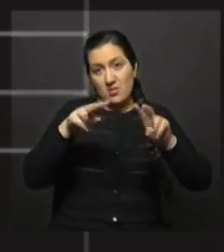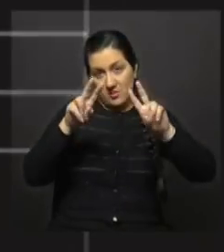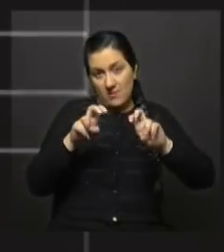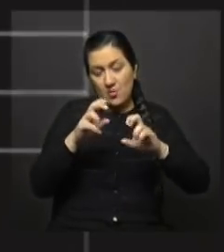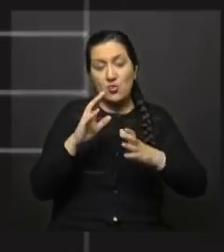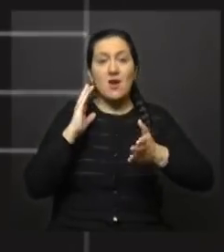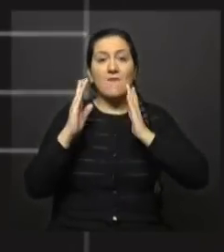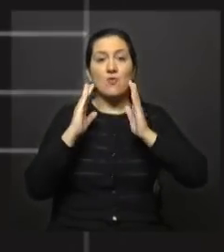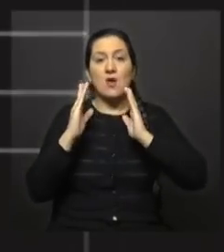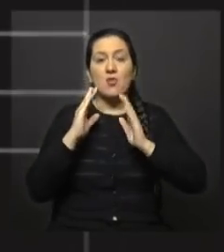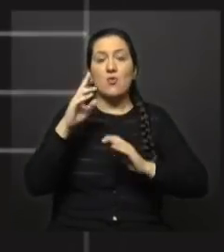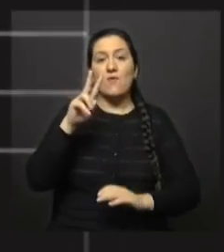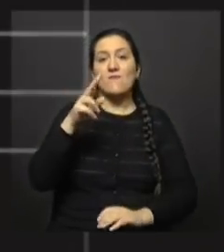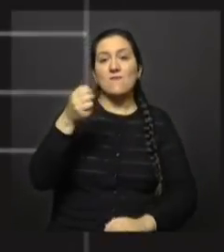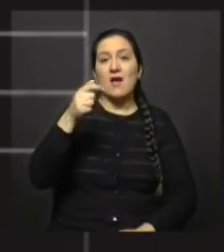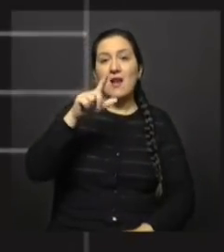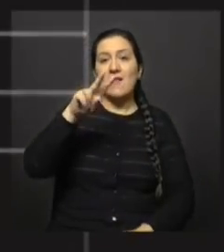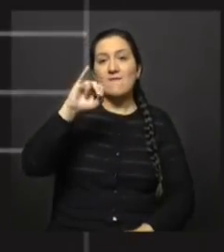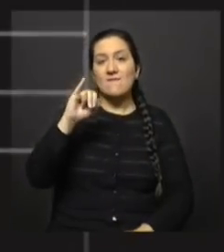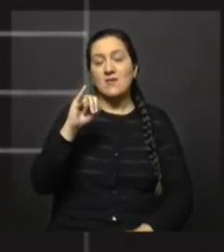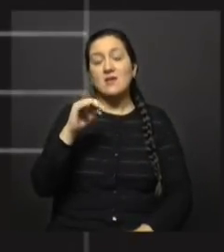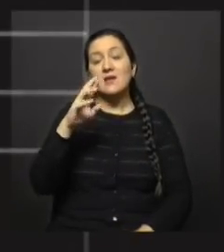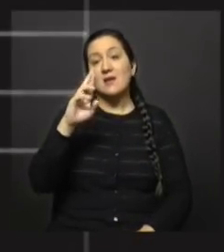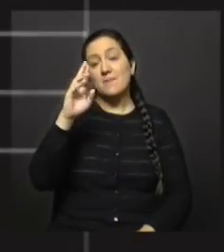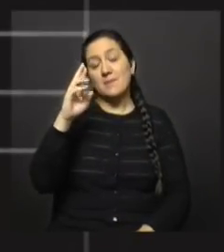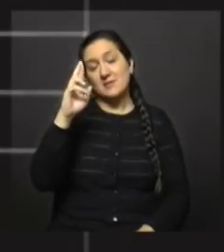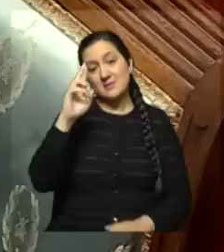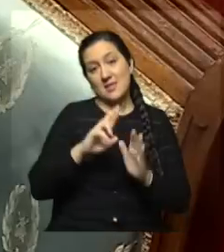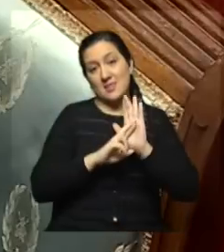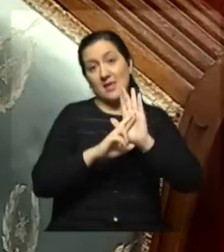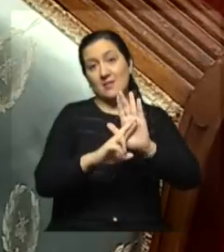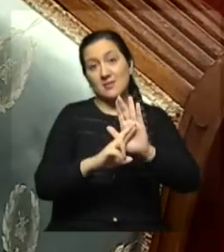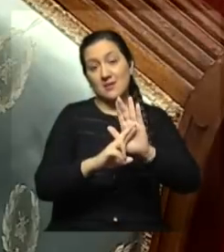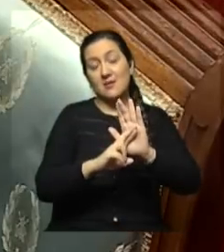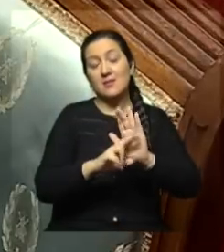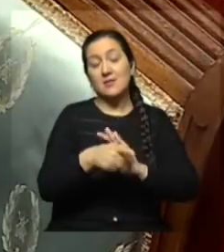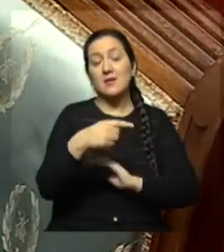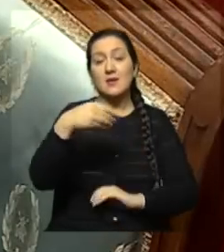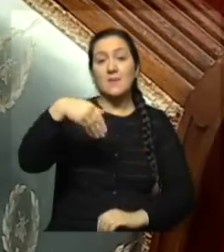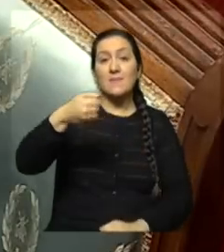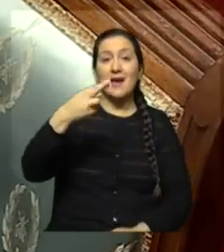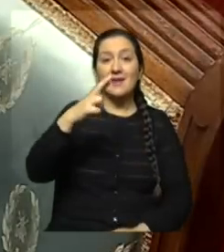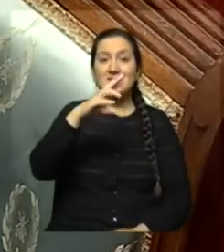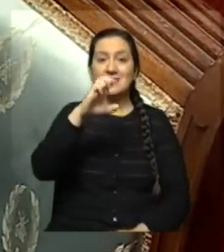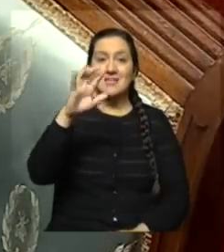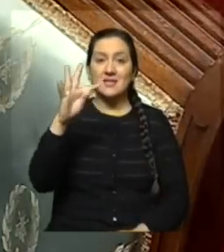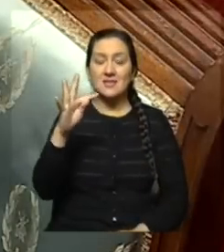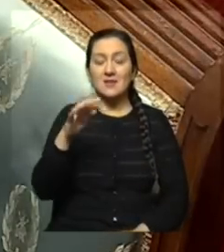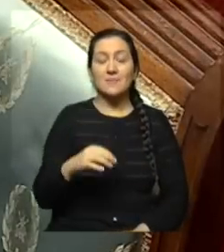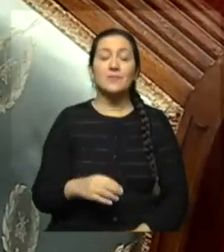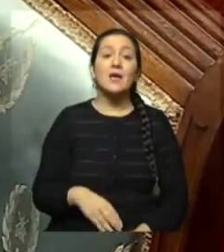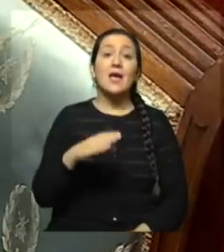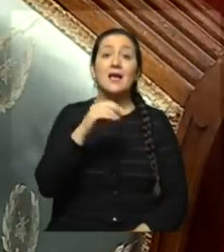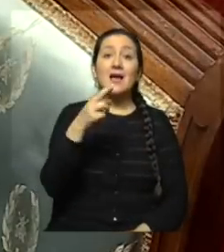el abogado Alejandro balbi justamente representante del narcotraficante hace una semana los senadores Mario Vergara Y Charles carrera